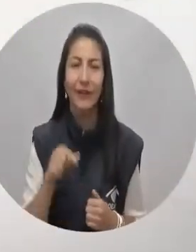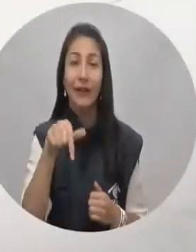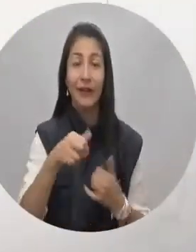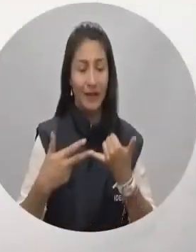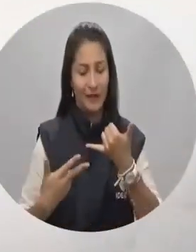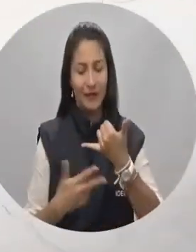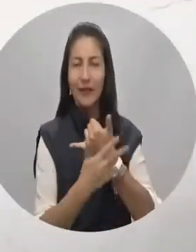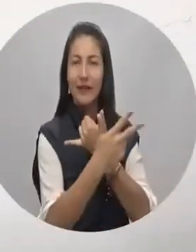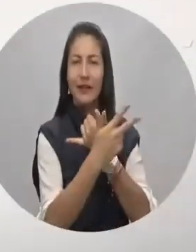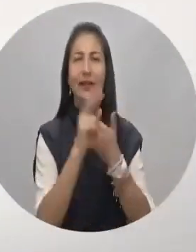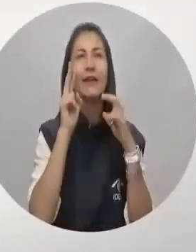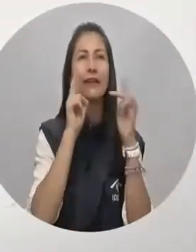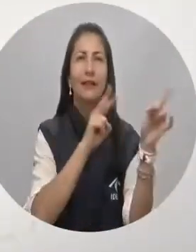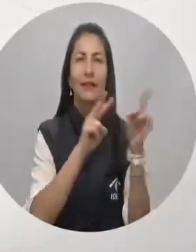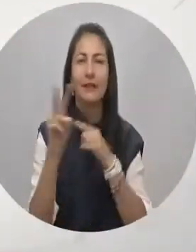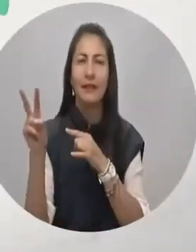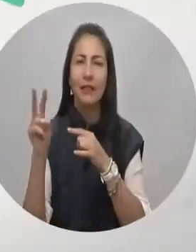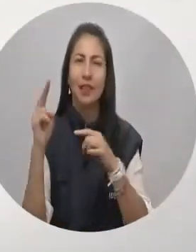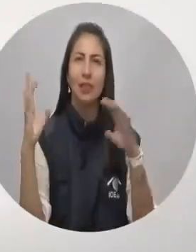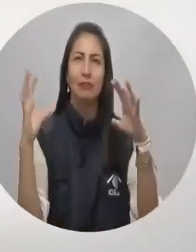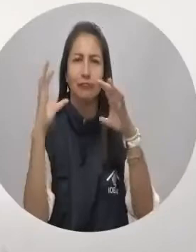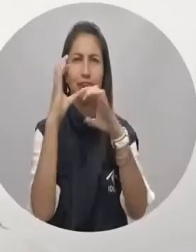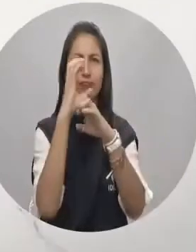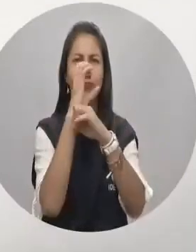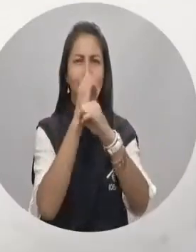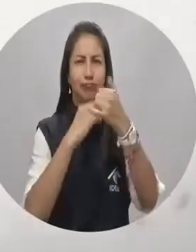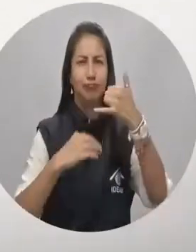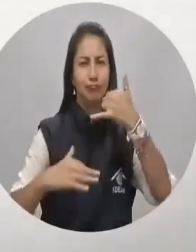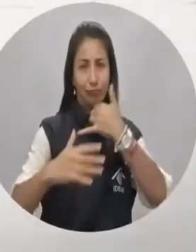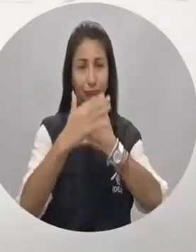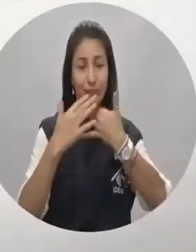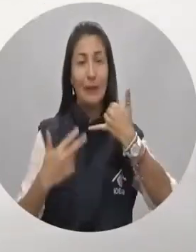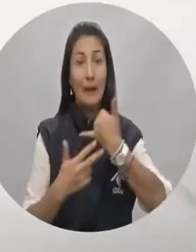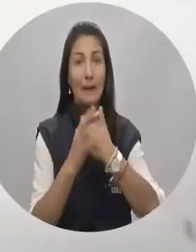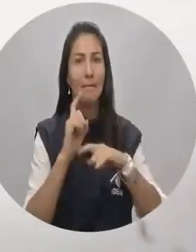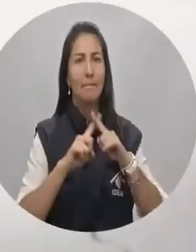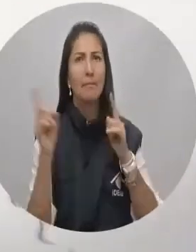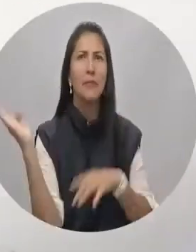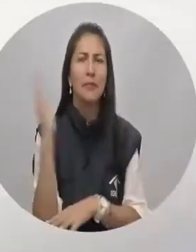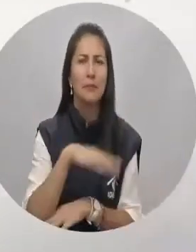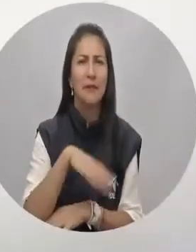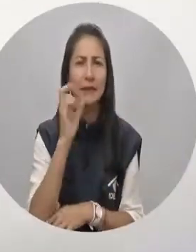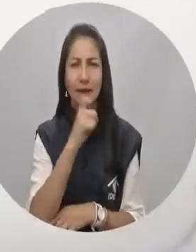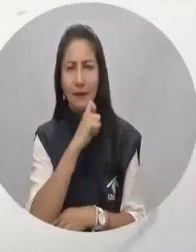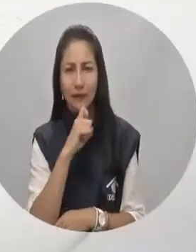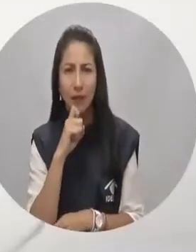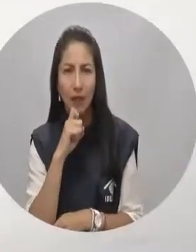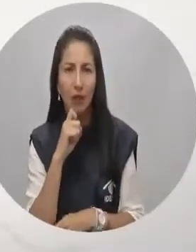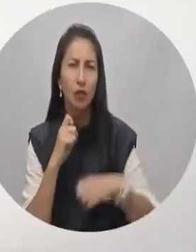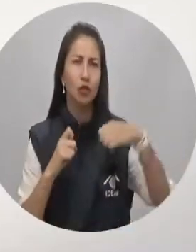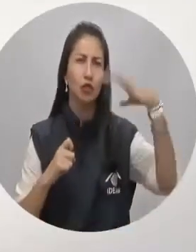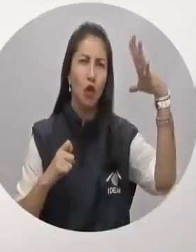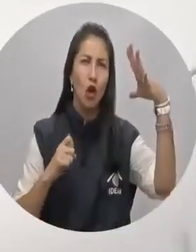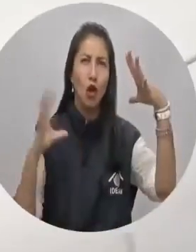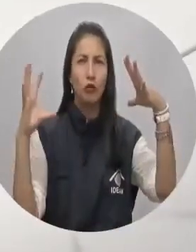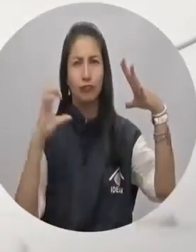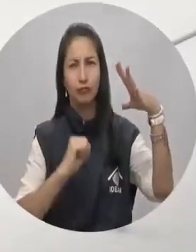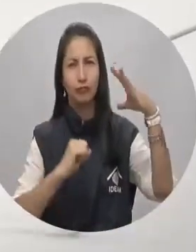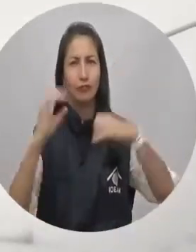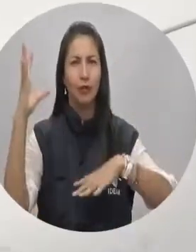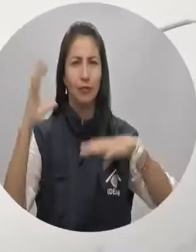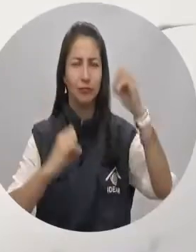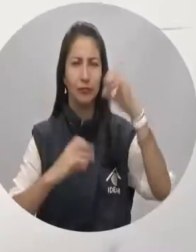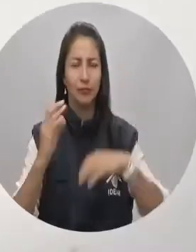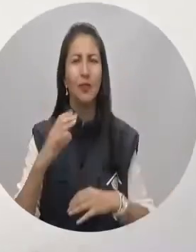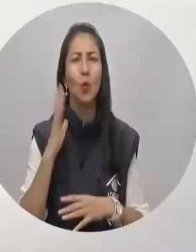Desde la zona andina se podrá apreciar el paisaje un poco cubierto, pero con predominio de tiempo seco e intervalos soleados, con posibilidad